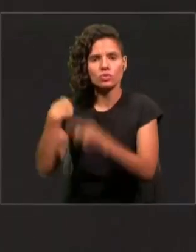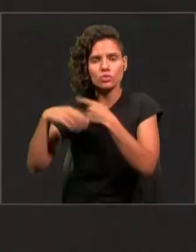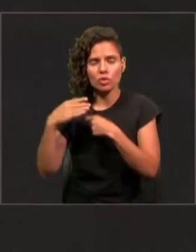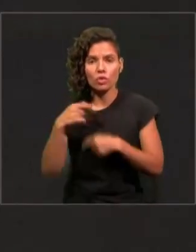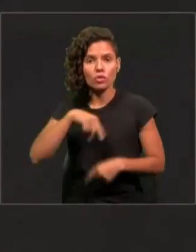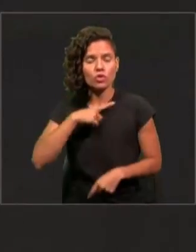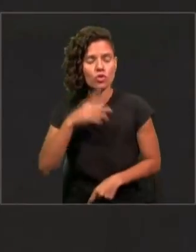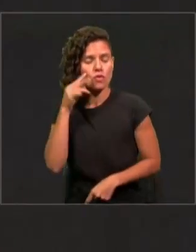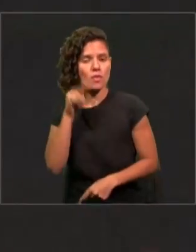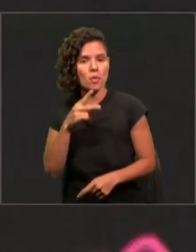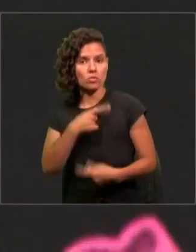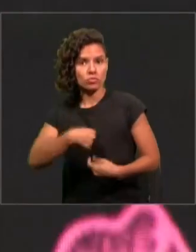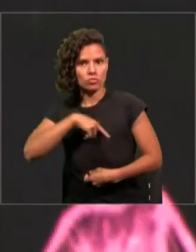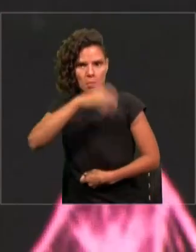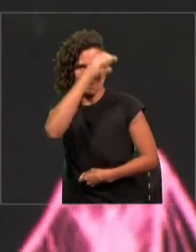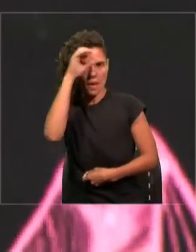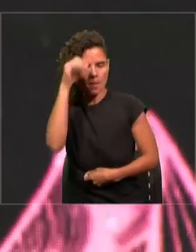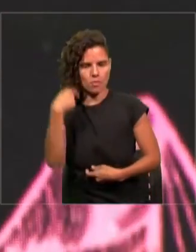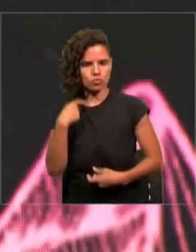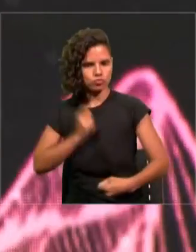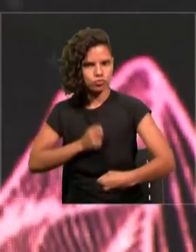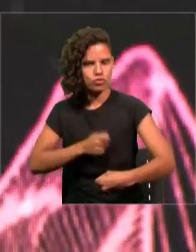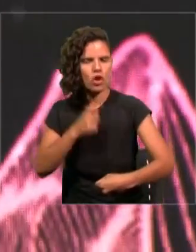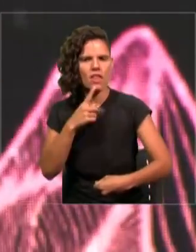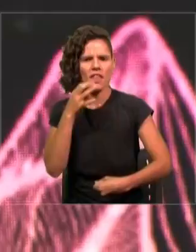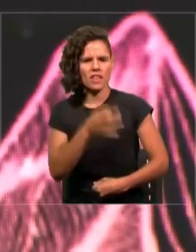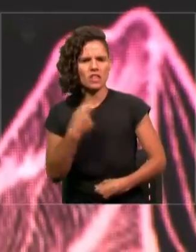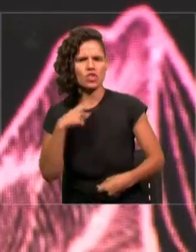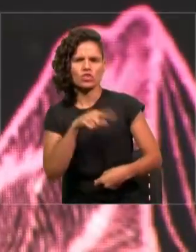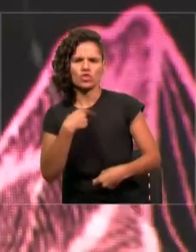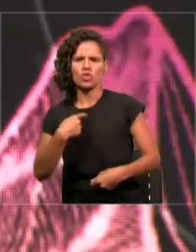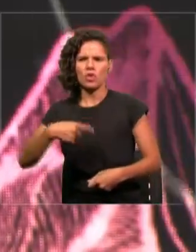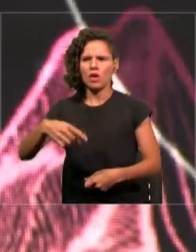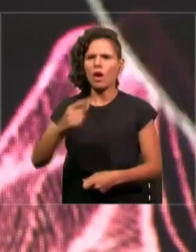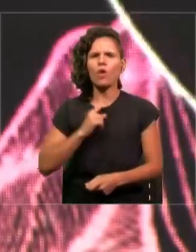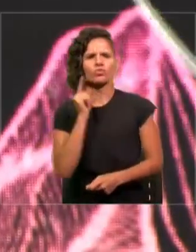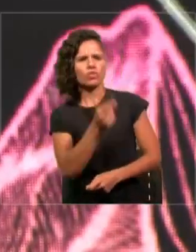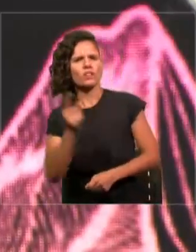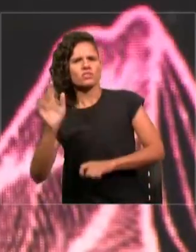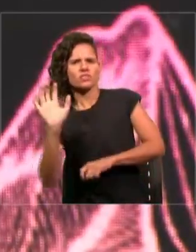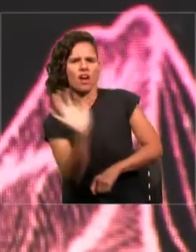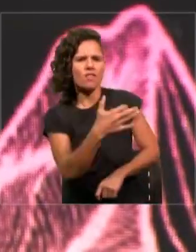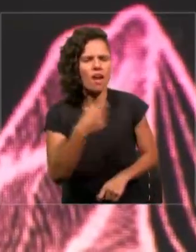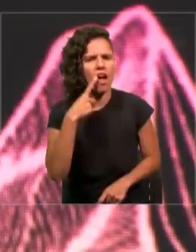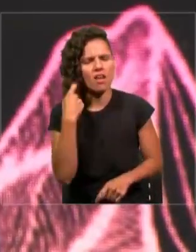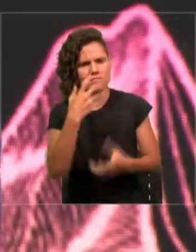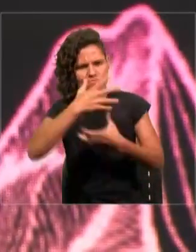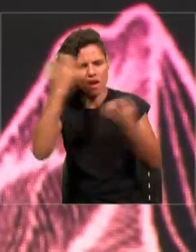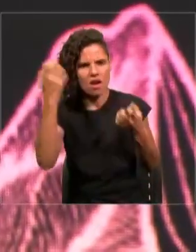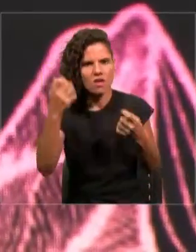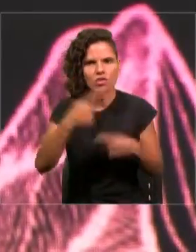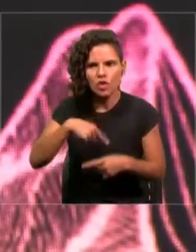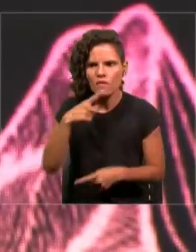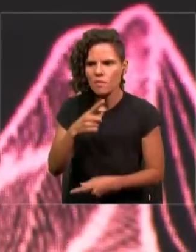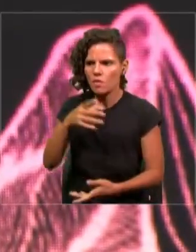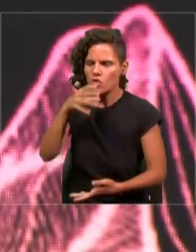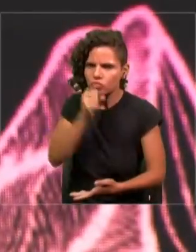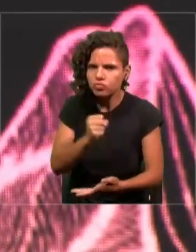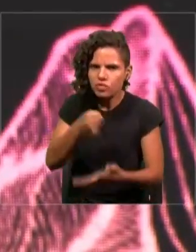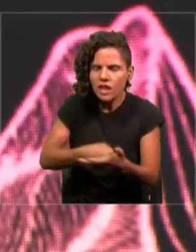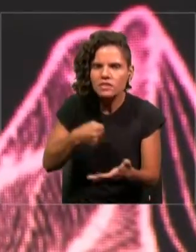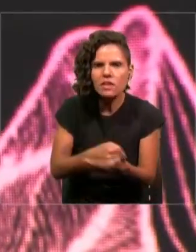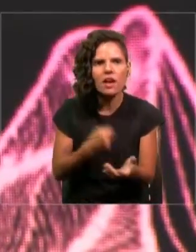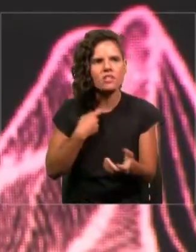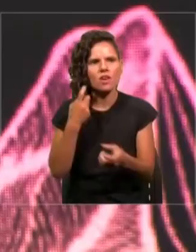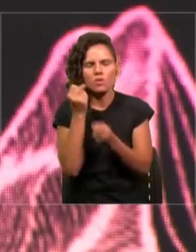vemos como mapuches que nos matan de salvaje, de bárbaro, nosotros vemos resistencia, ebullición, creatividad política,